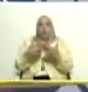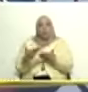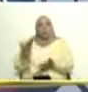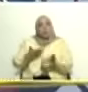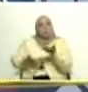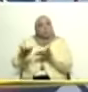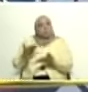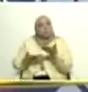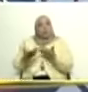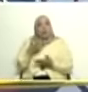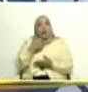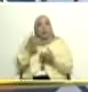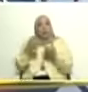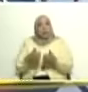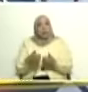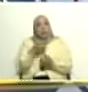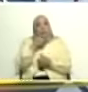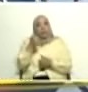Dile sí